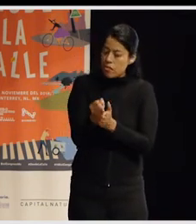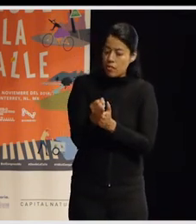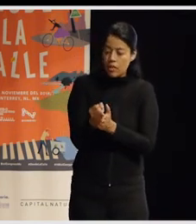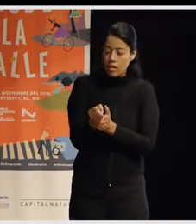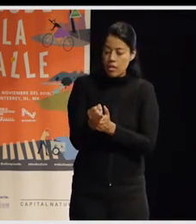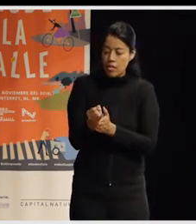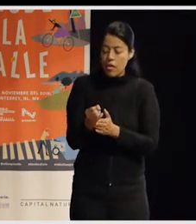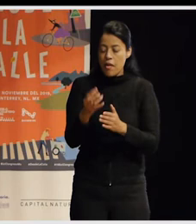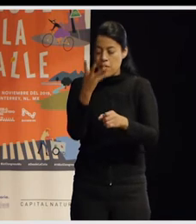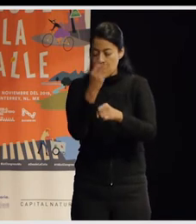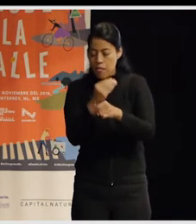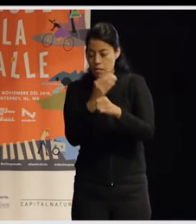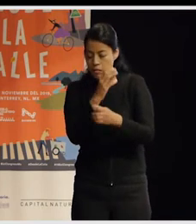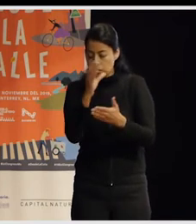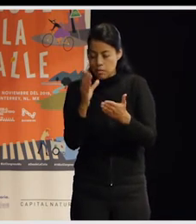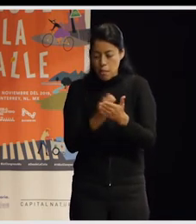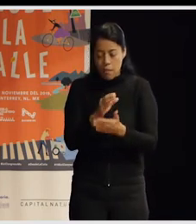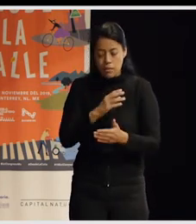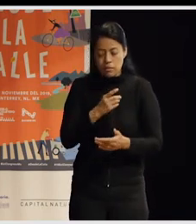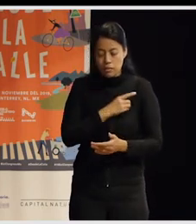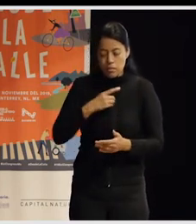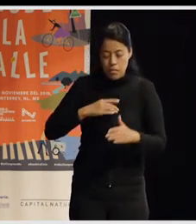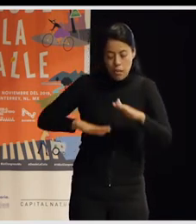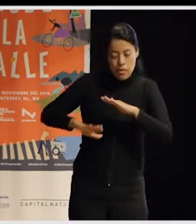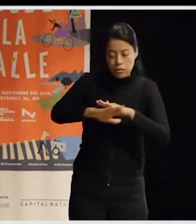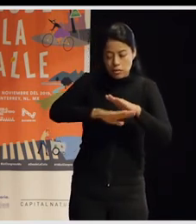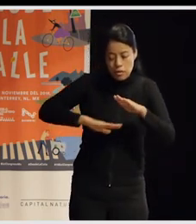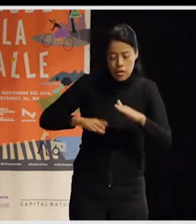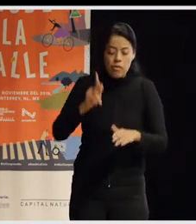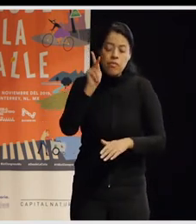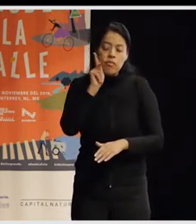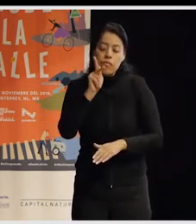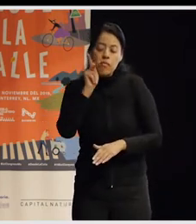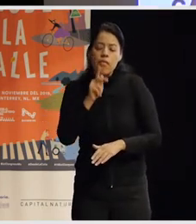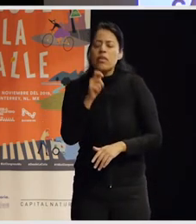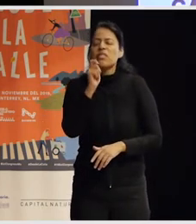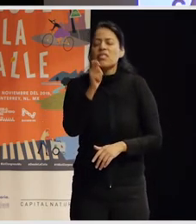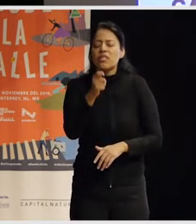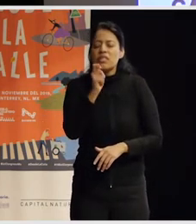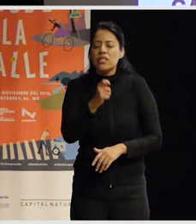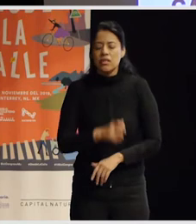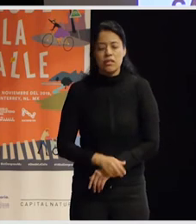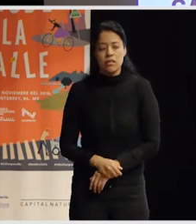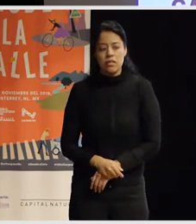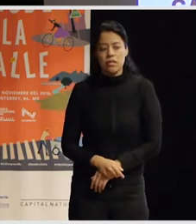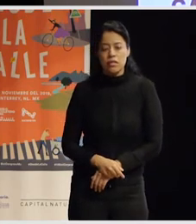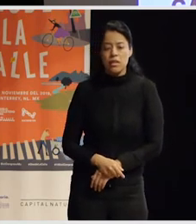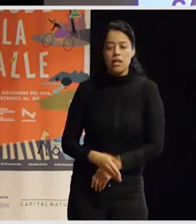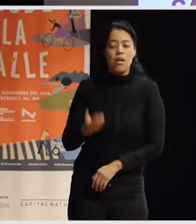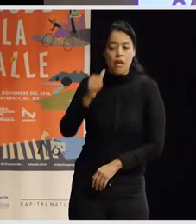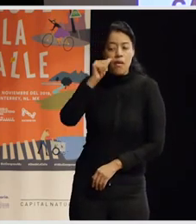rediseño urbano se debe basar en pruebas empíricas y eso que significa que a veces como nos decía